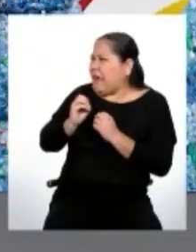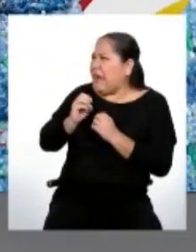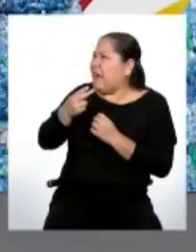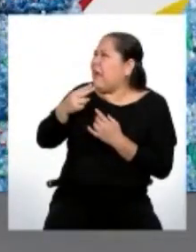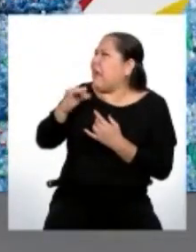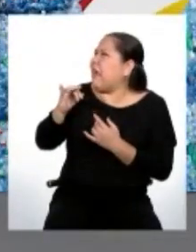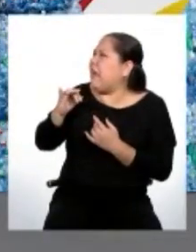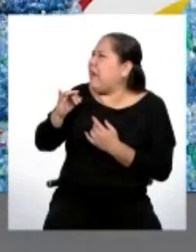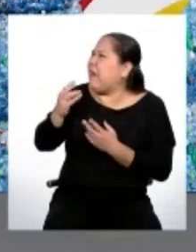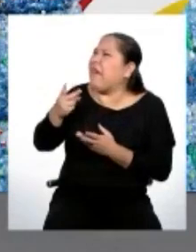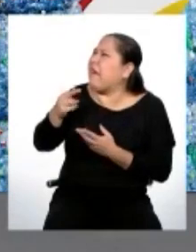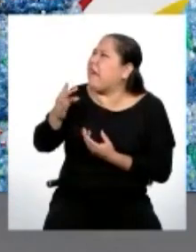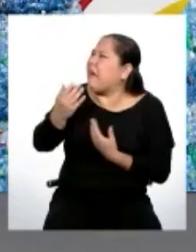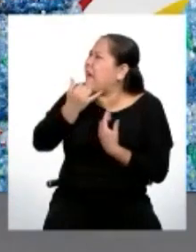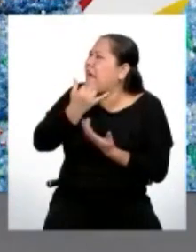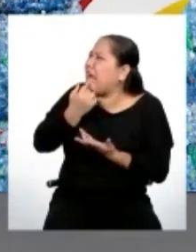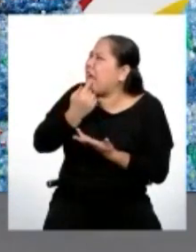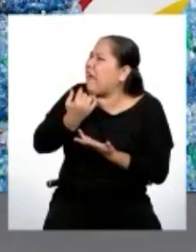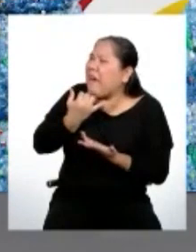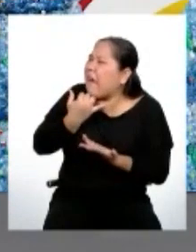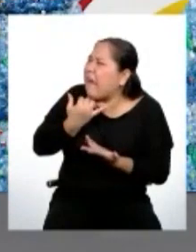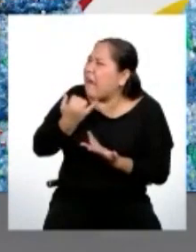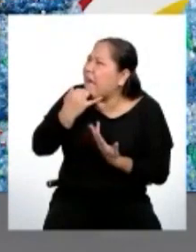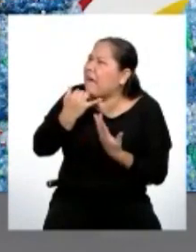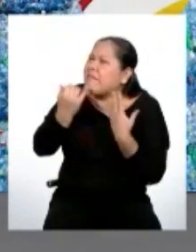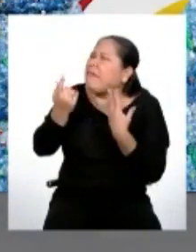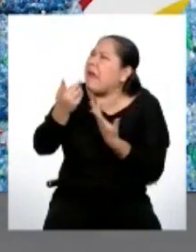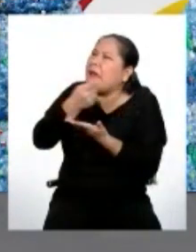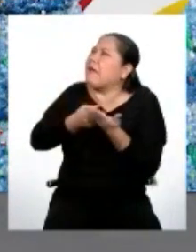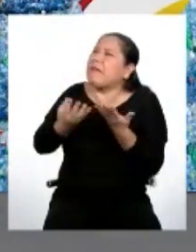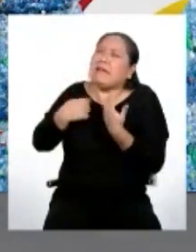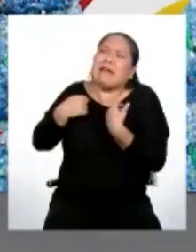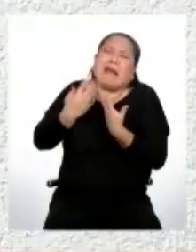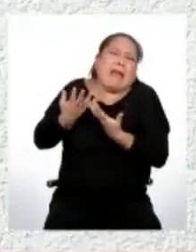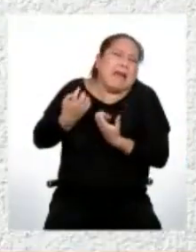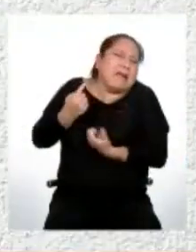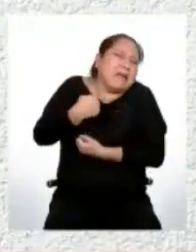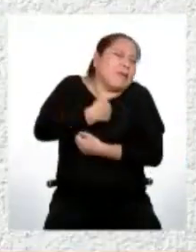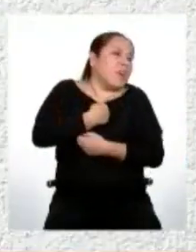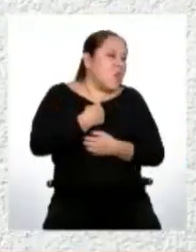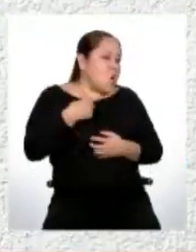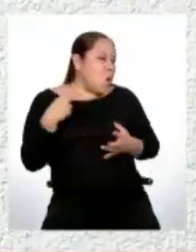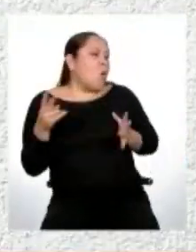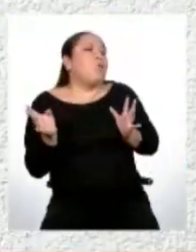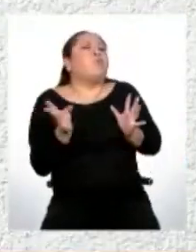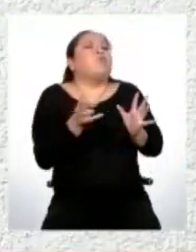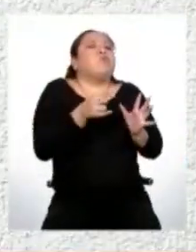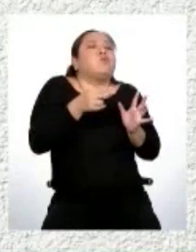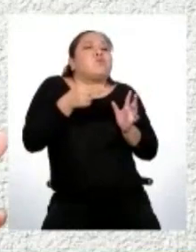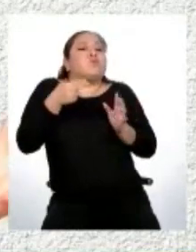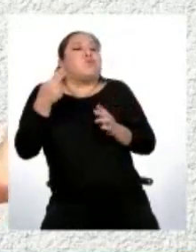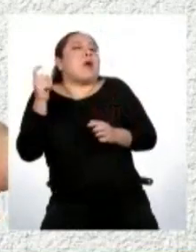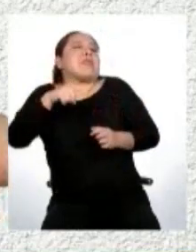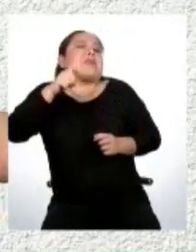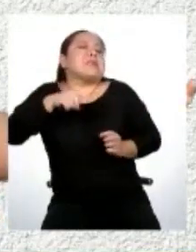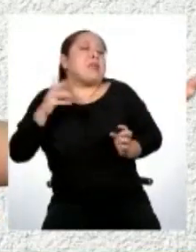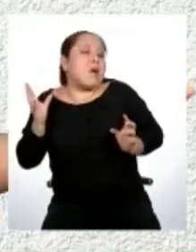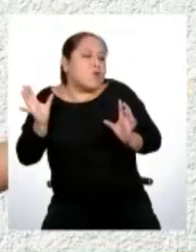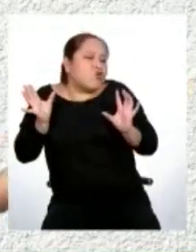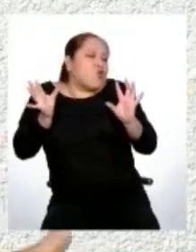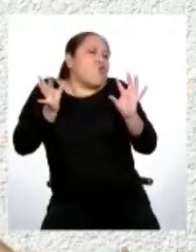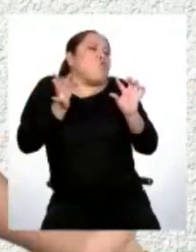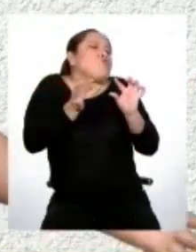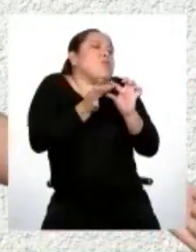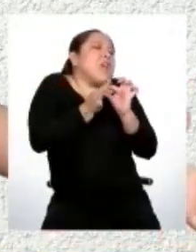¿Qué haces aquí? ¿Qué quieres de mí? Necesitamos unirnos, el planeta